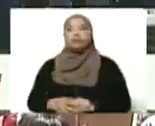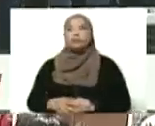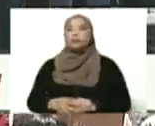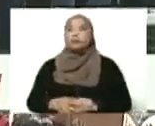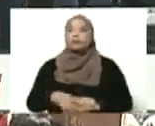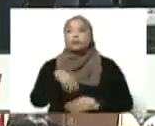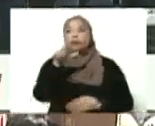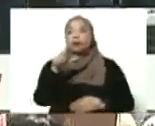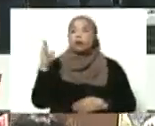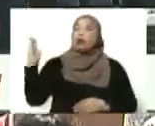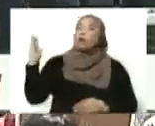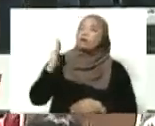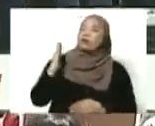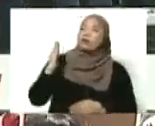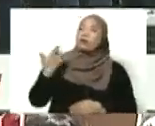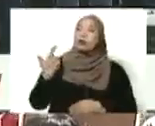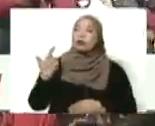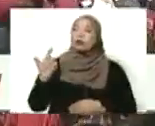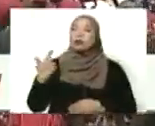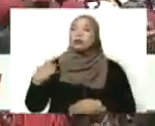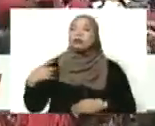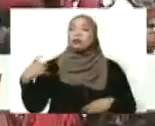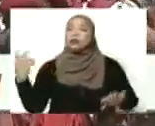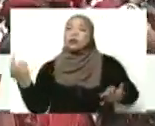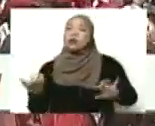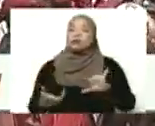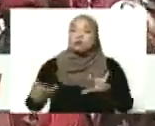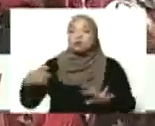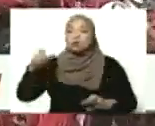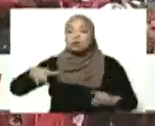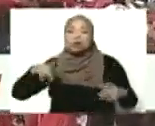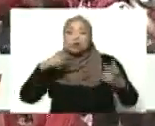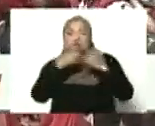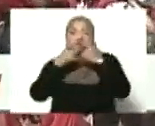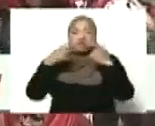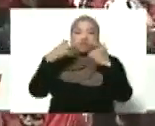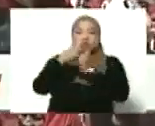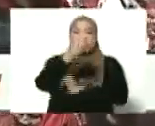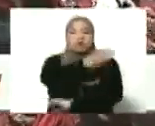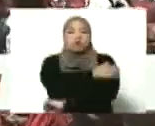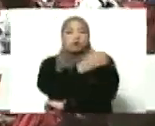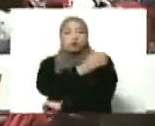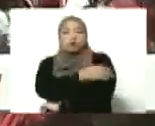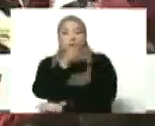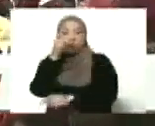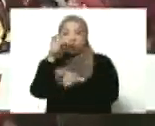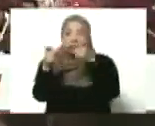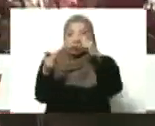para acá un guarimbero. Hay que observarlo. Hay que estar pendiente de él.